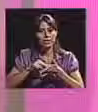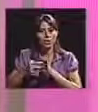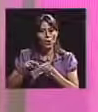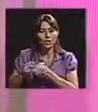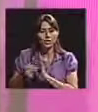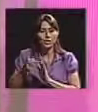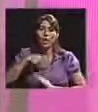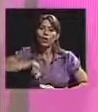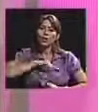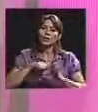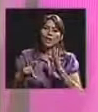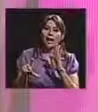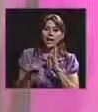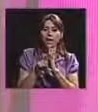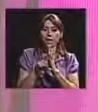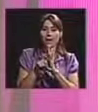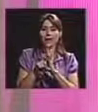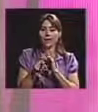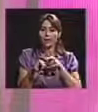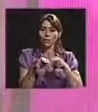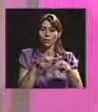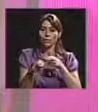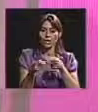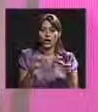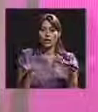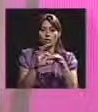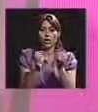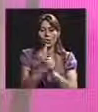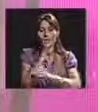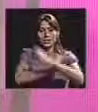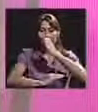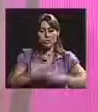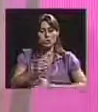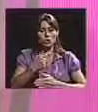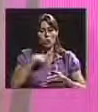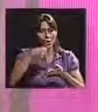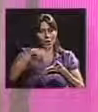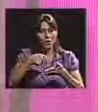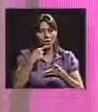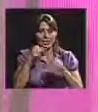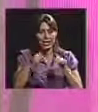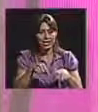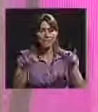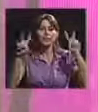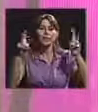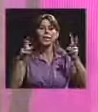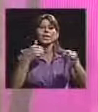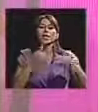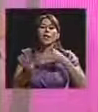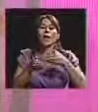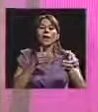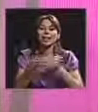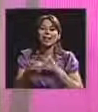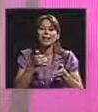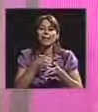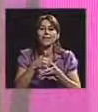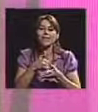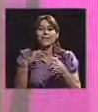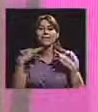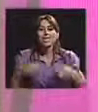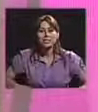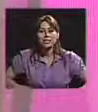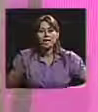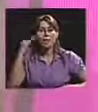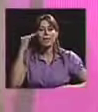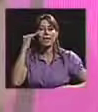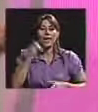discapacidad. Voy a leer lo que define aquí que es discapacidad. Dice, cualquier deficiencia física, mental o sensorial que